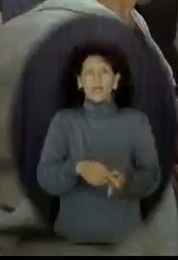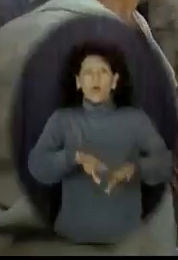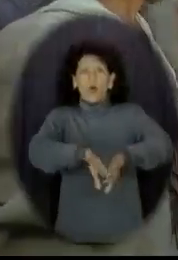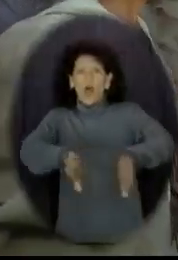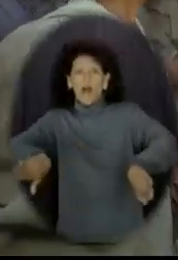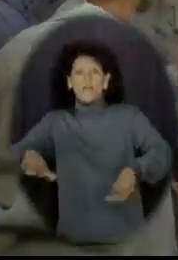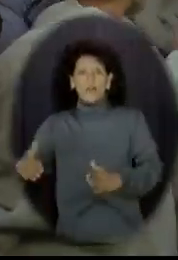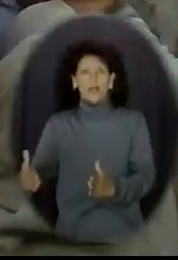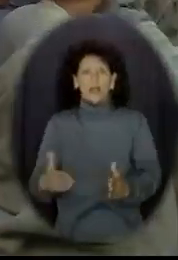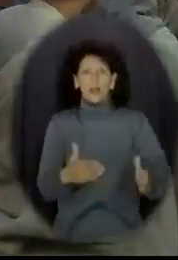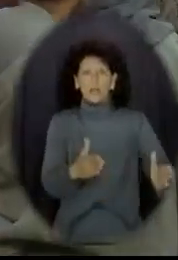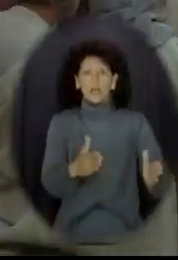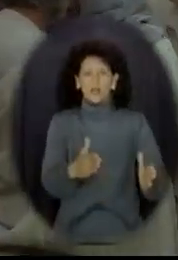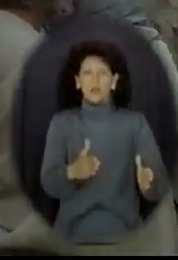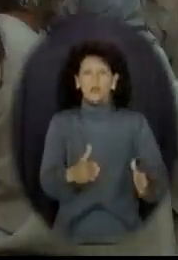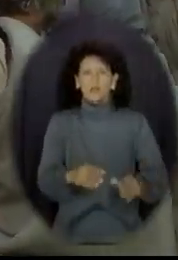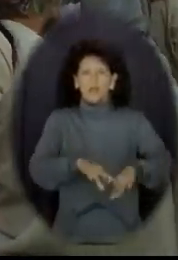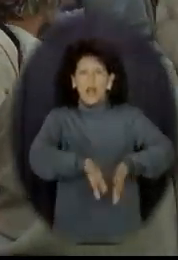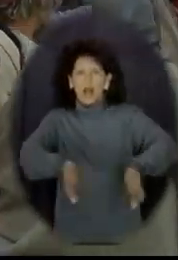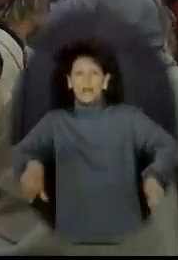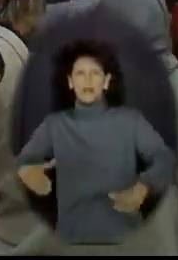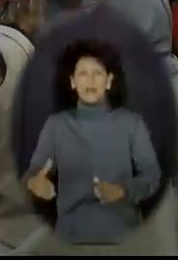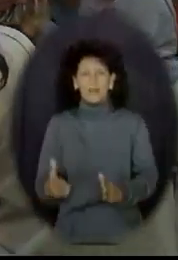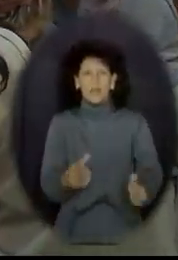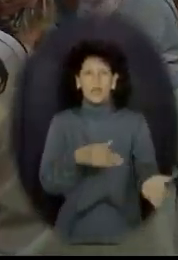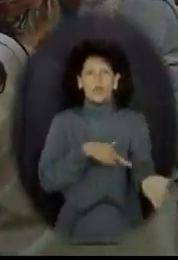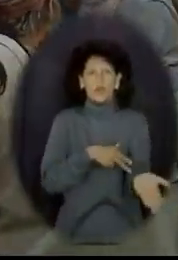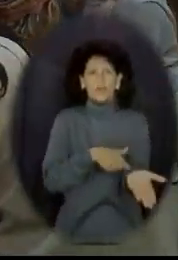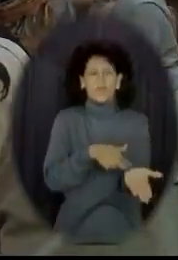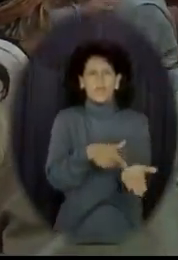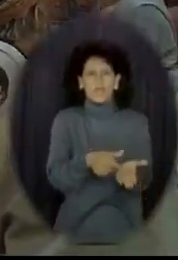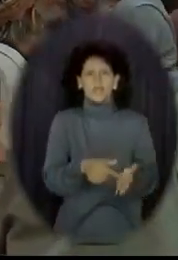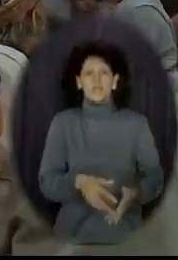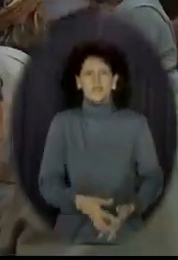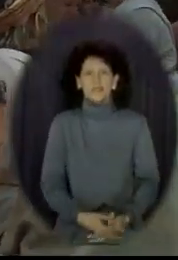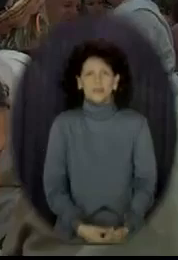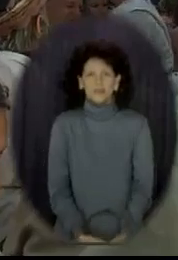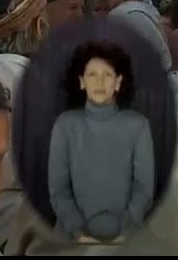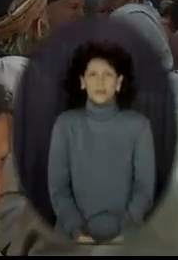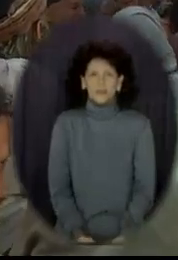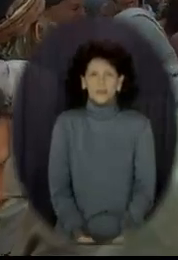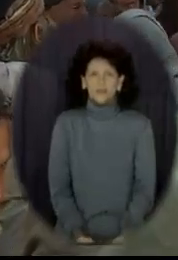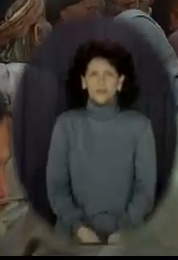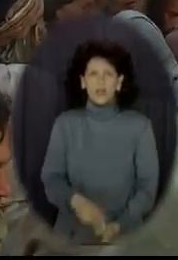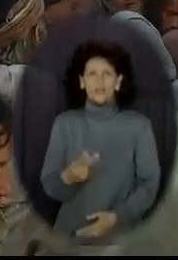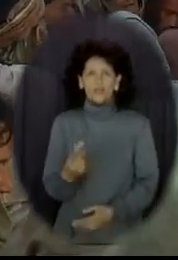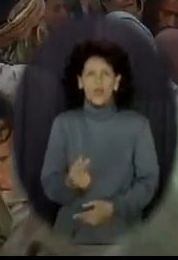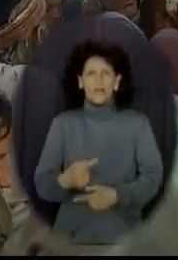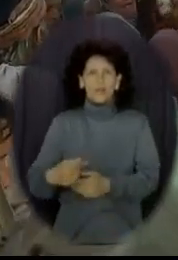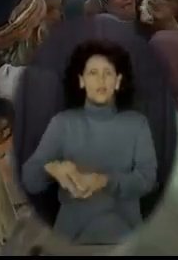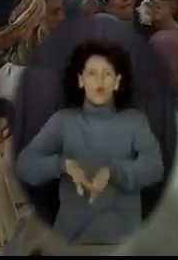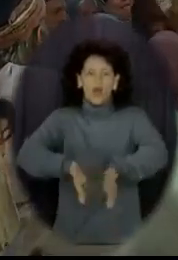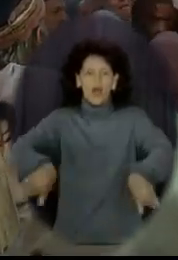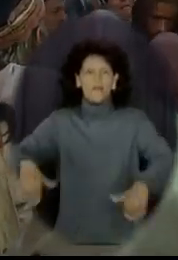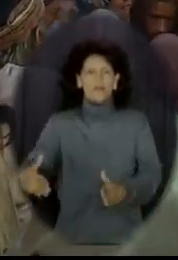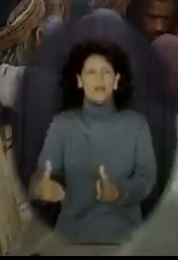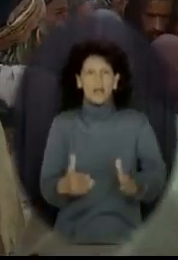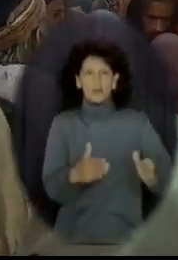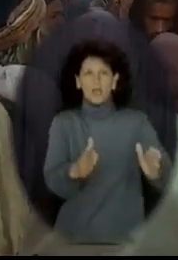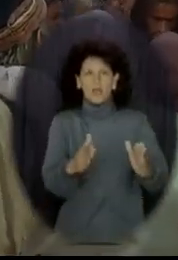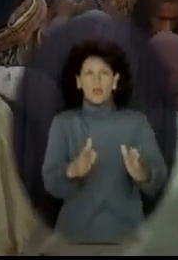¡Muévete! Aquí, anda, más rápido. ¡Rápido! Tú,